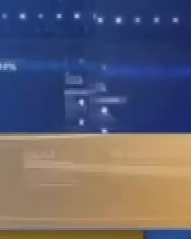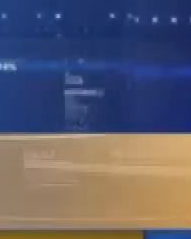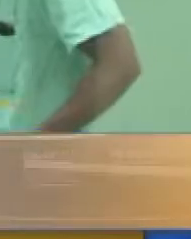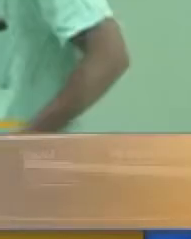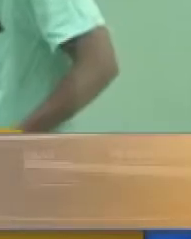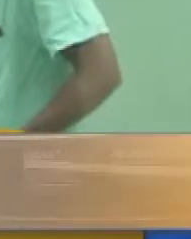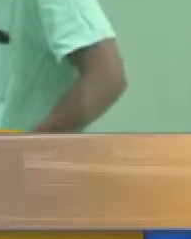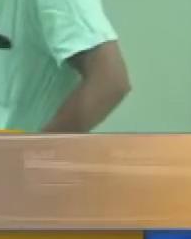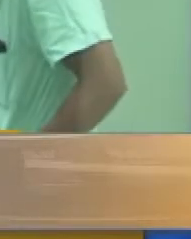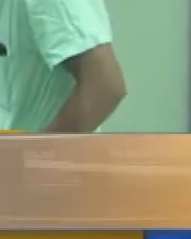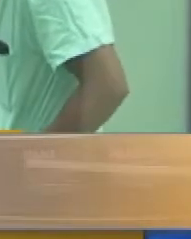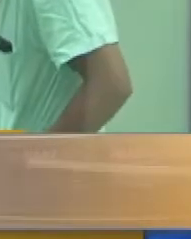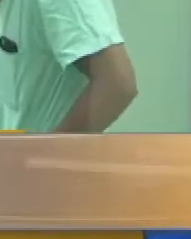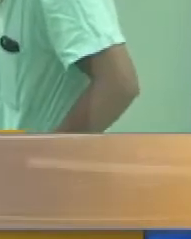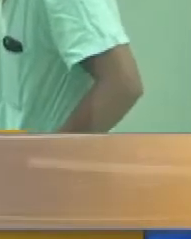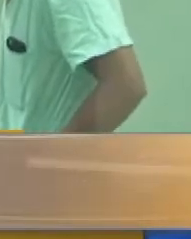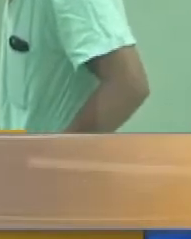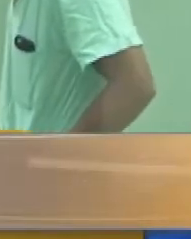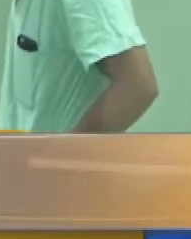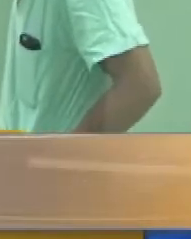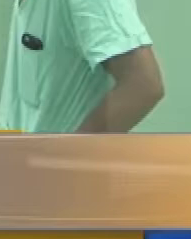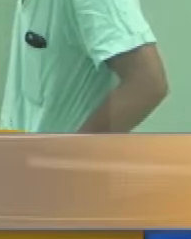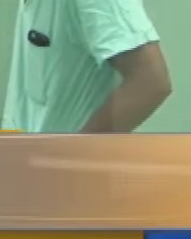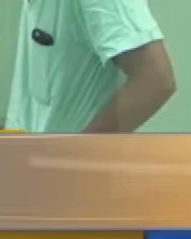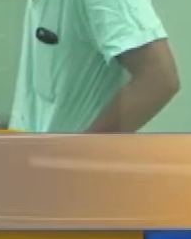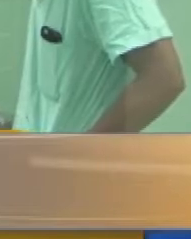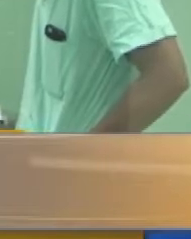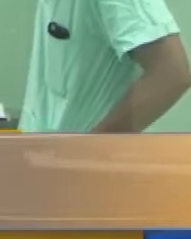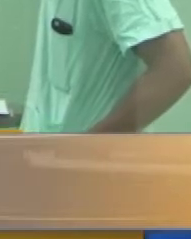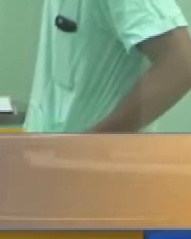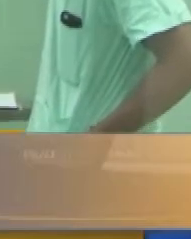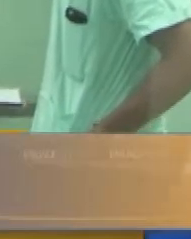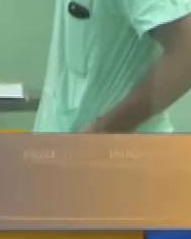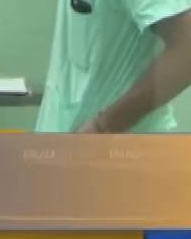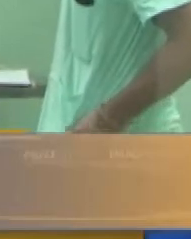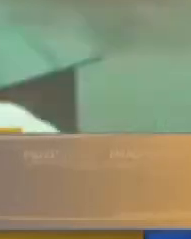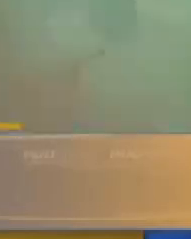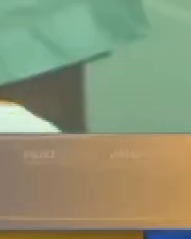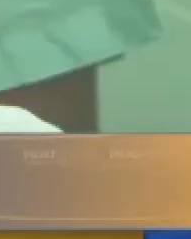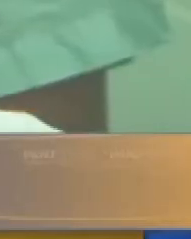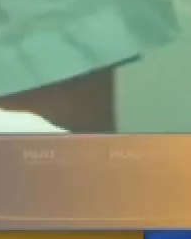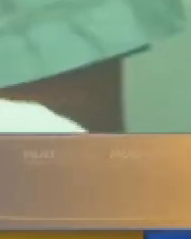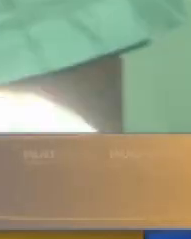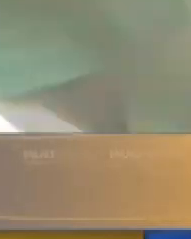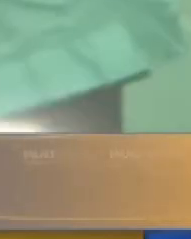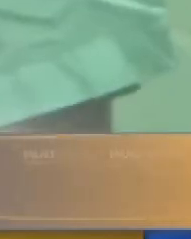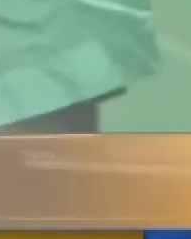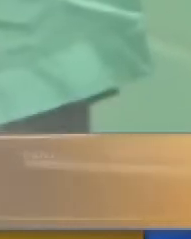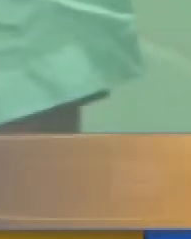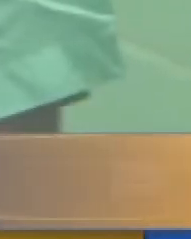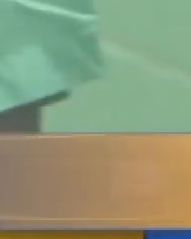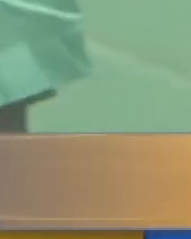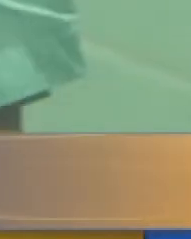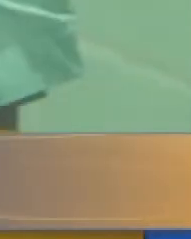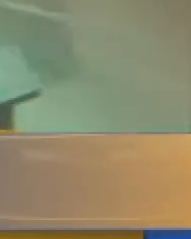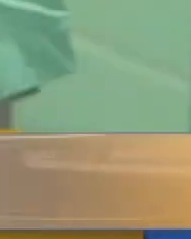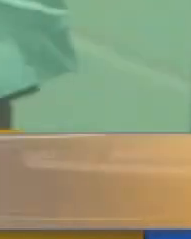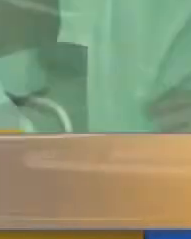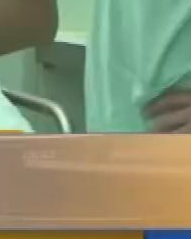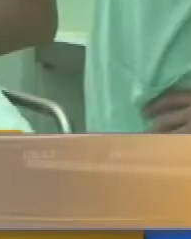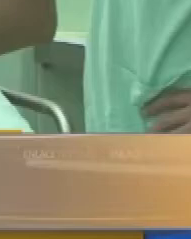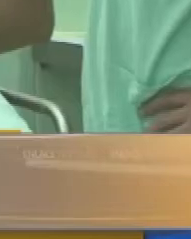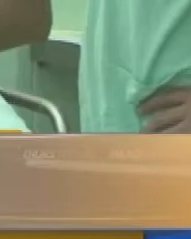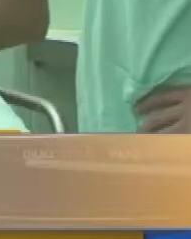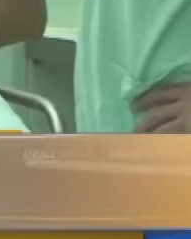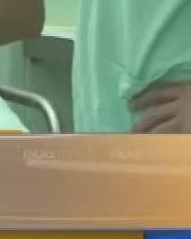la sección de Buenas Noticias, conozca cómo se ha desarrollado la campaña de cirugías a niños con paladar hendido y labio fisurado que adelanta